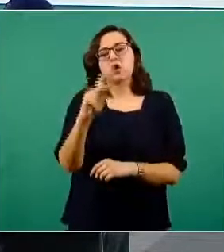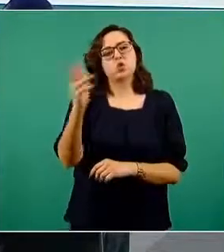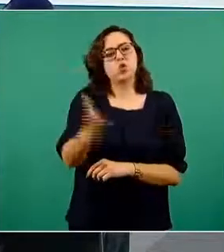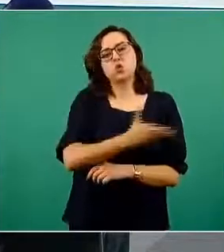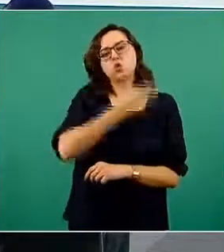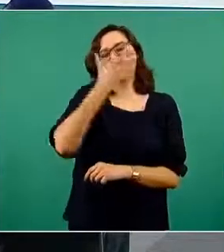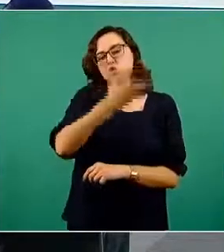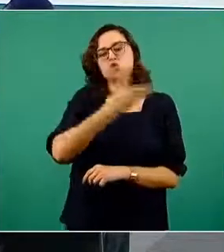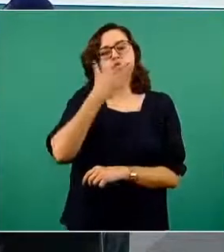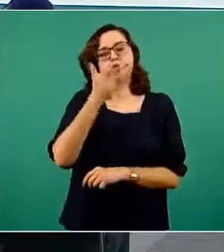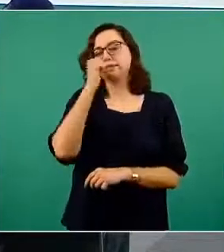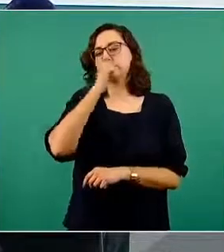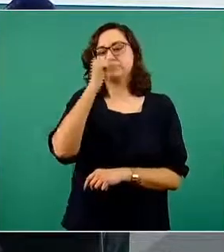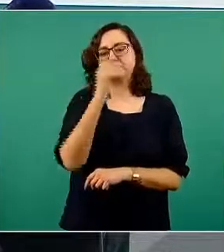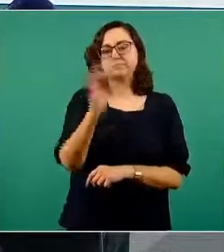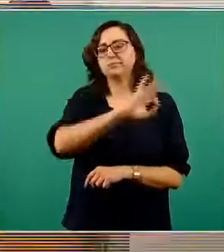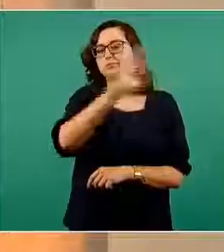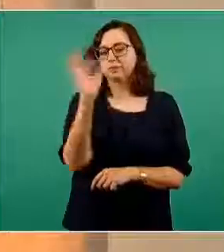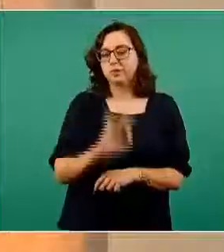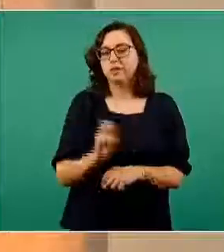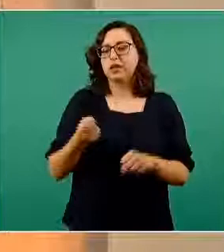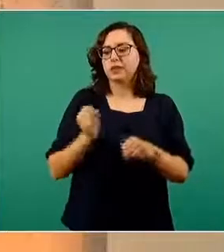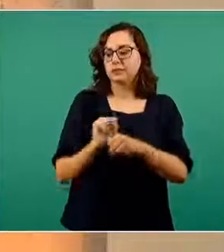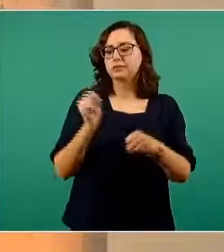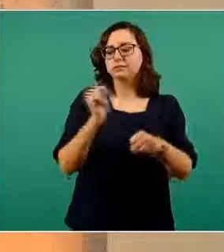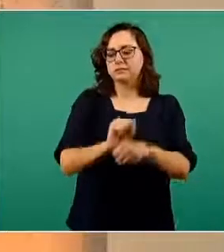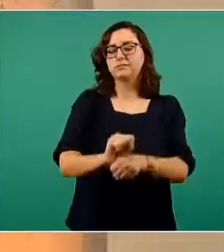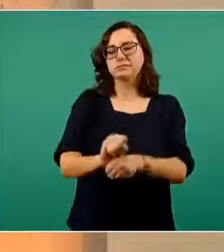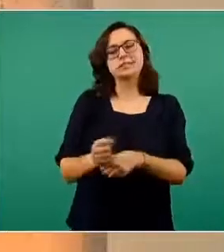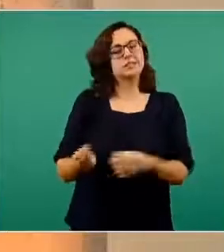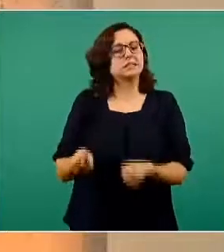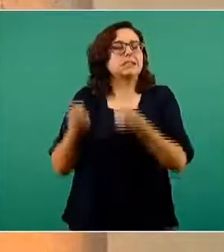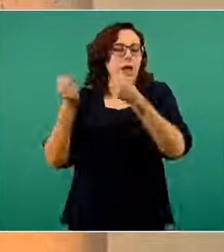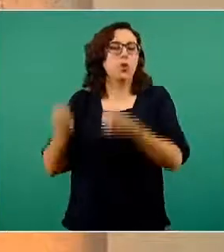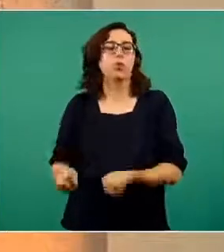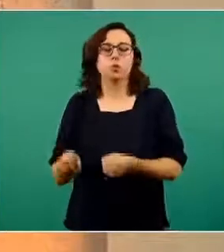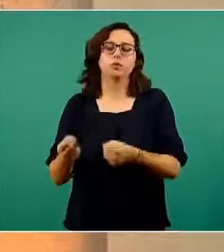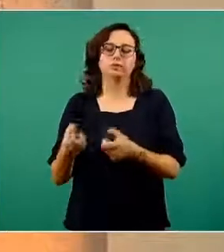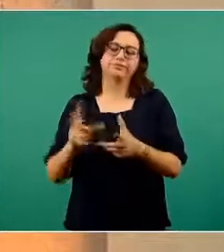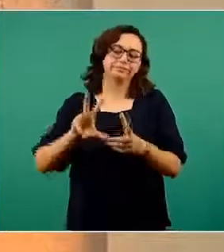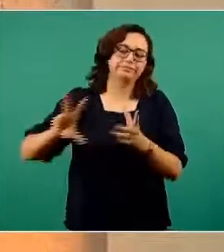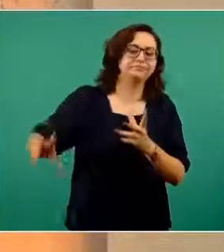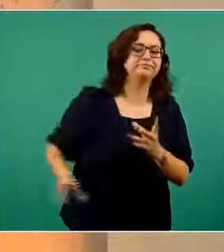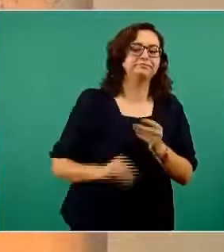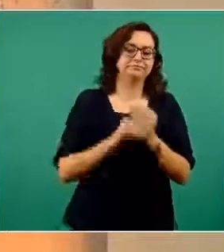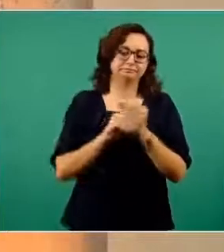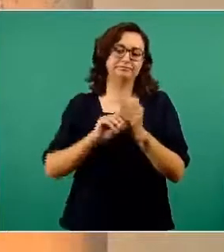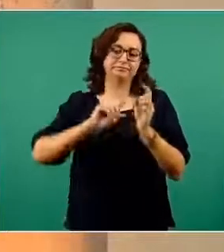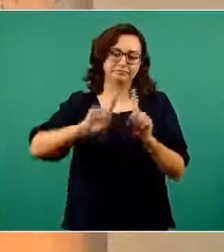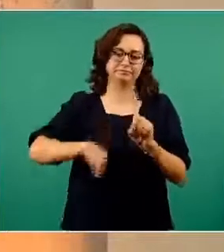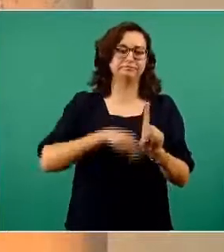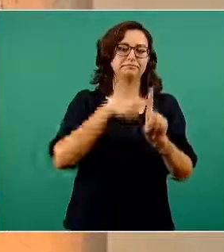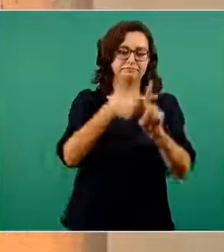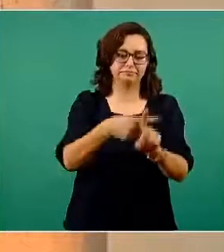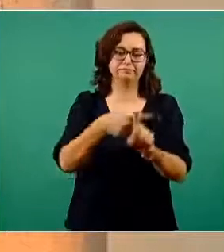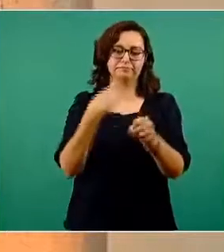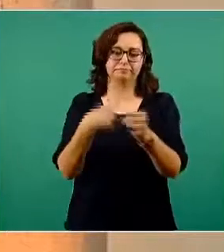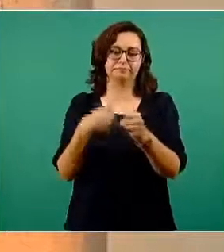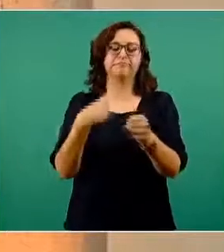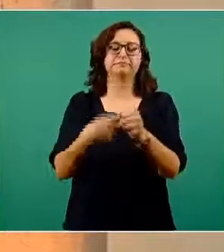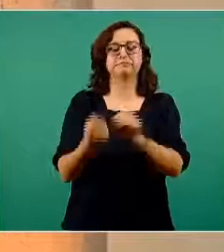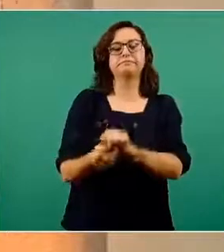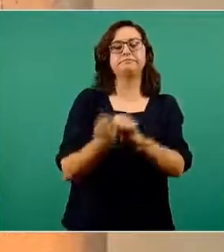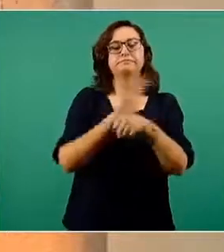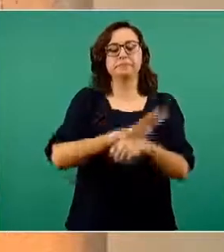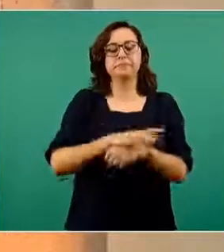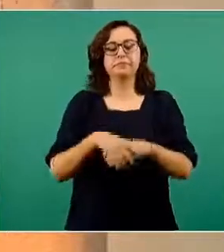por el porcentaje de positividad semanal sabemos que de seguro para esa semana saldrán como casos confirmados de